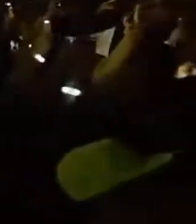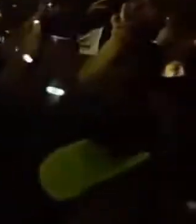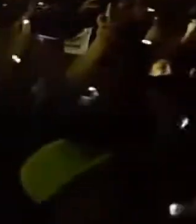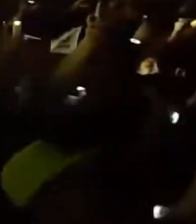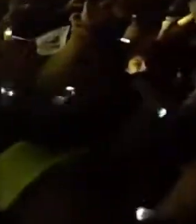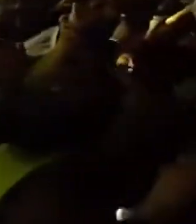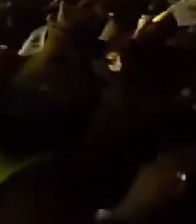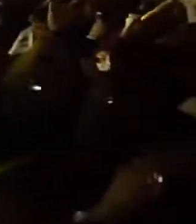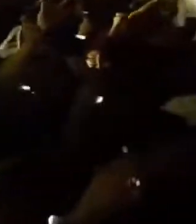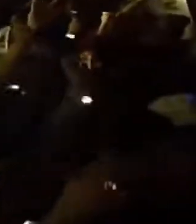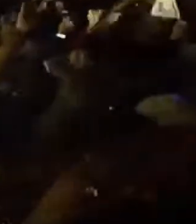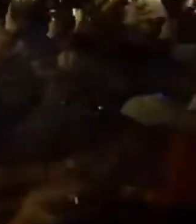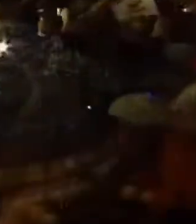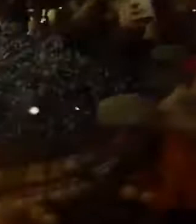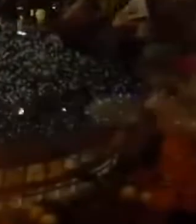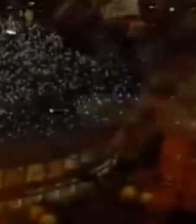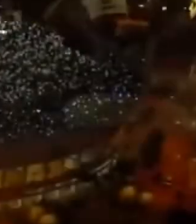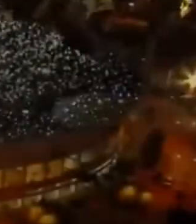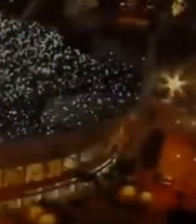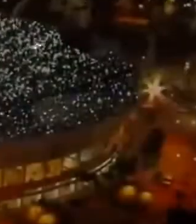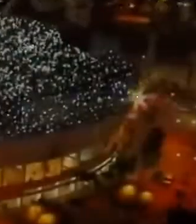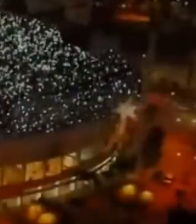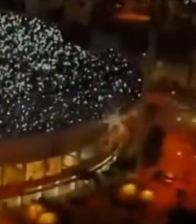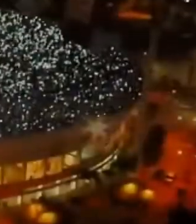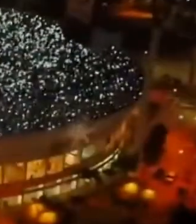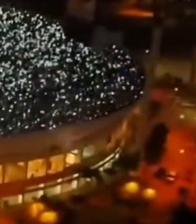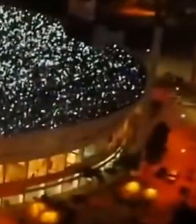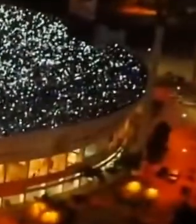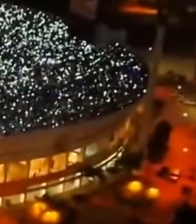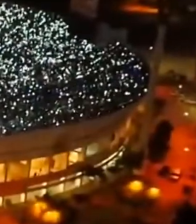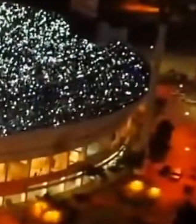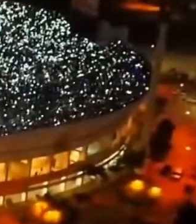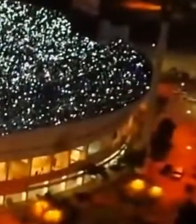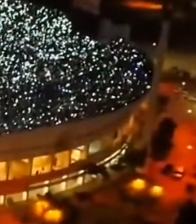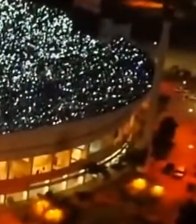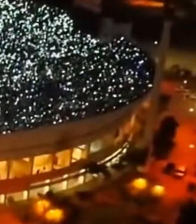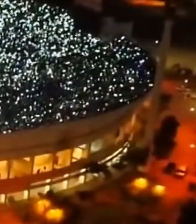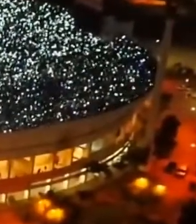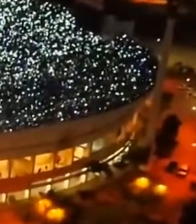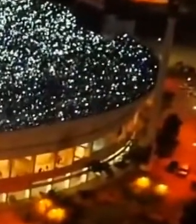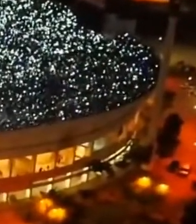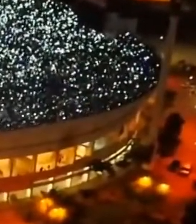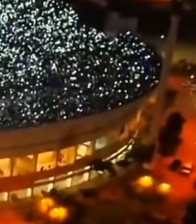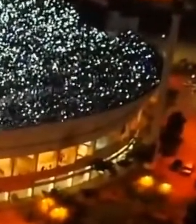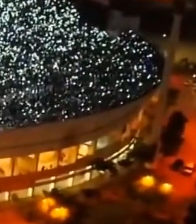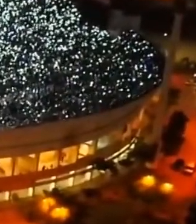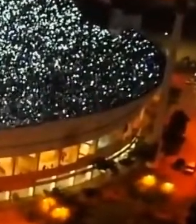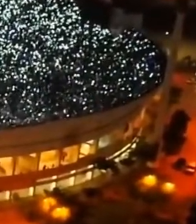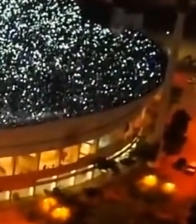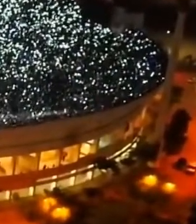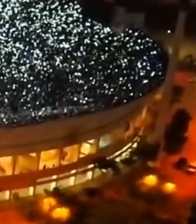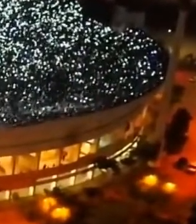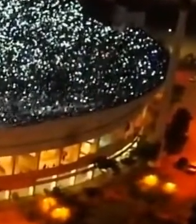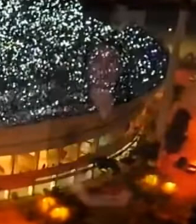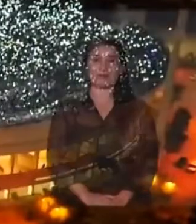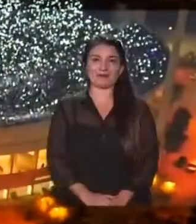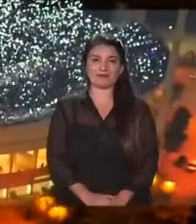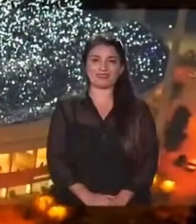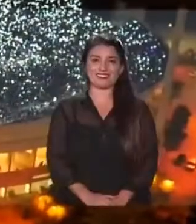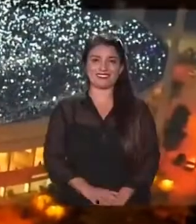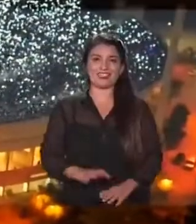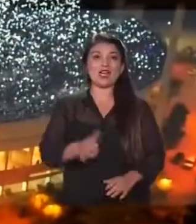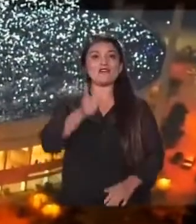de cariño, sacrificio y fuerza. Nos acercamos al abrazo de todos.